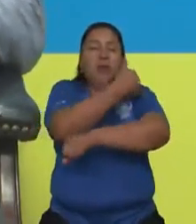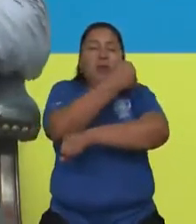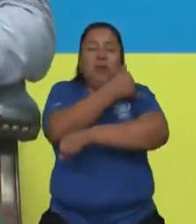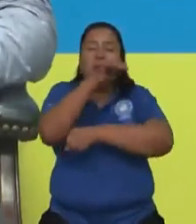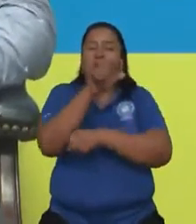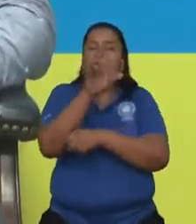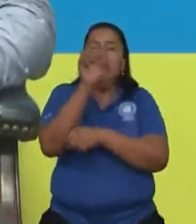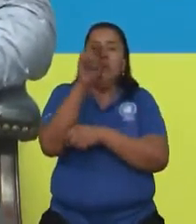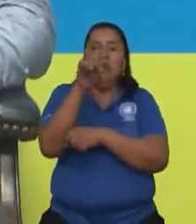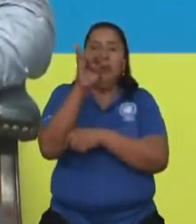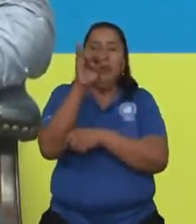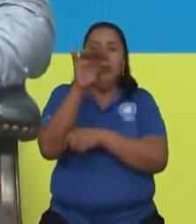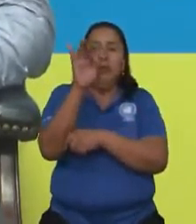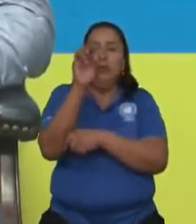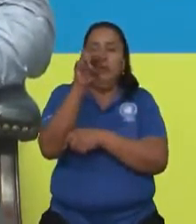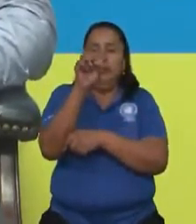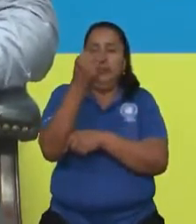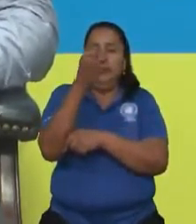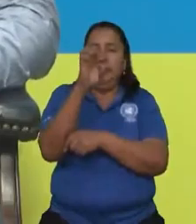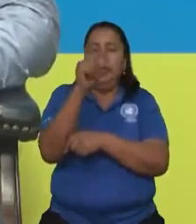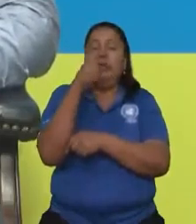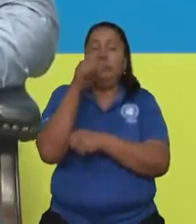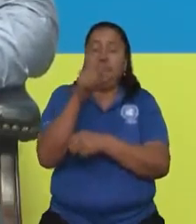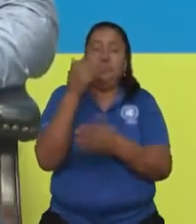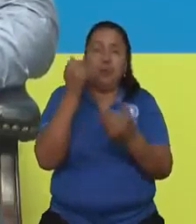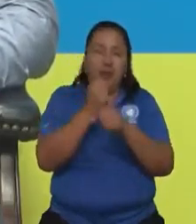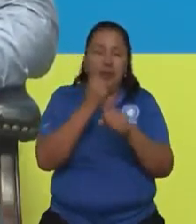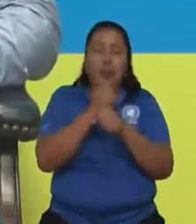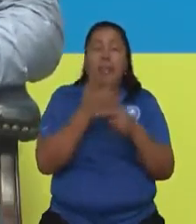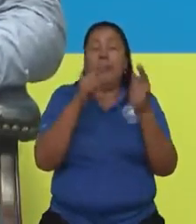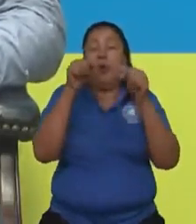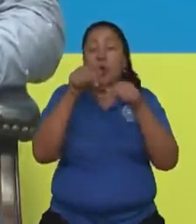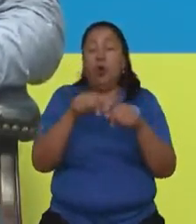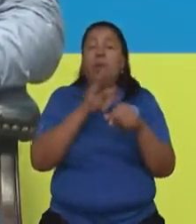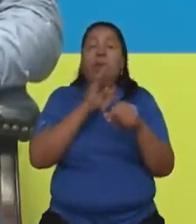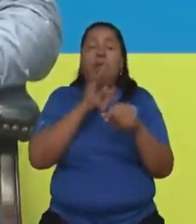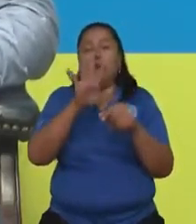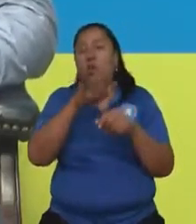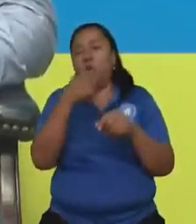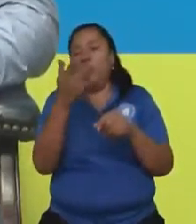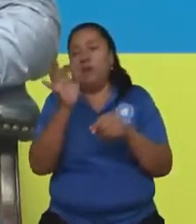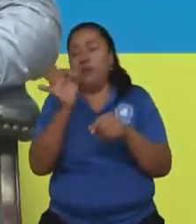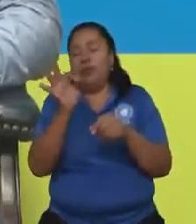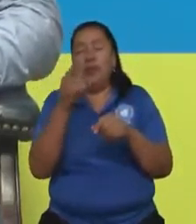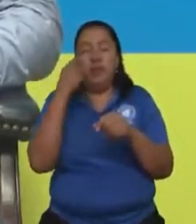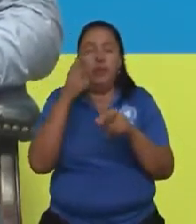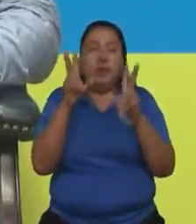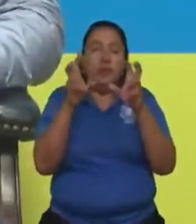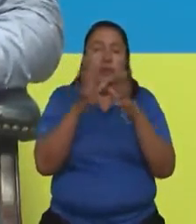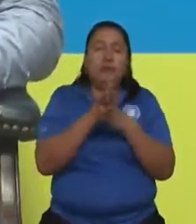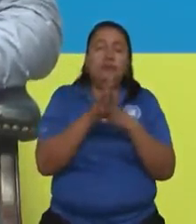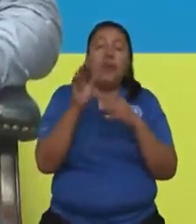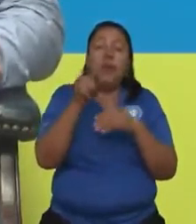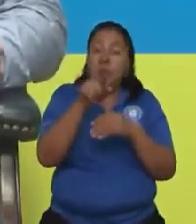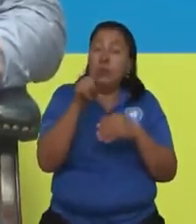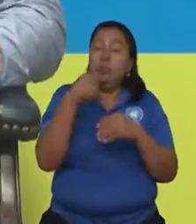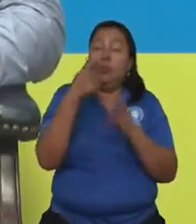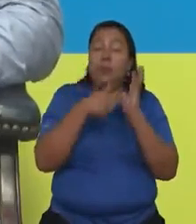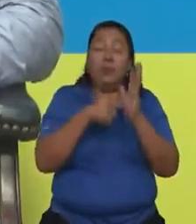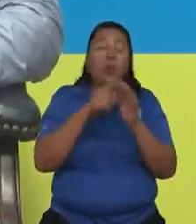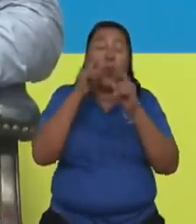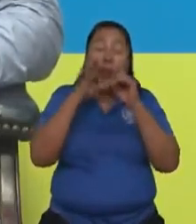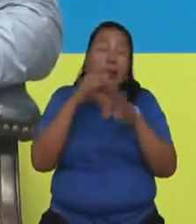hablando precisamente de este tema. Teníamos al doctor Hugo Homsky, que era parte del equipo médico del hospital, que es parte